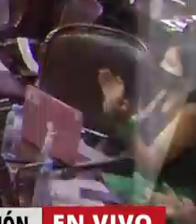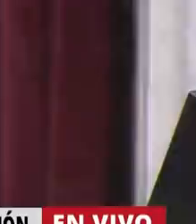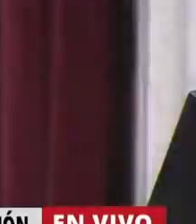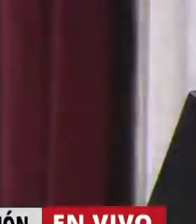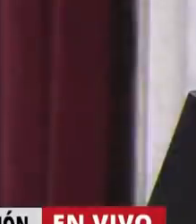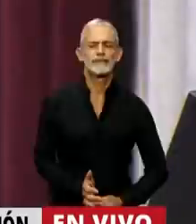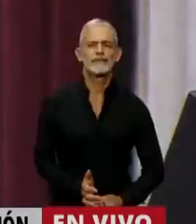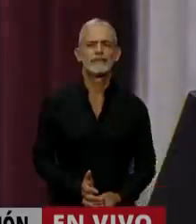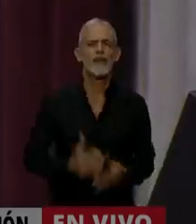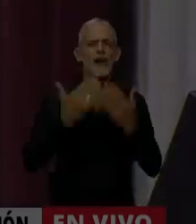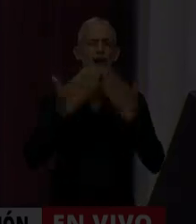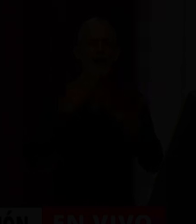gracias diputado kirchner